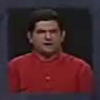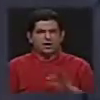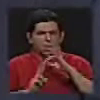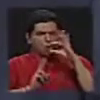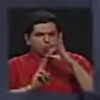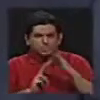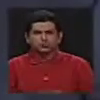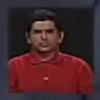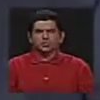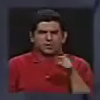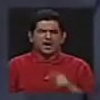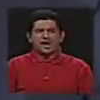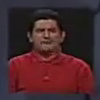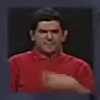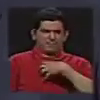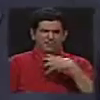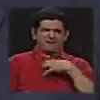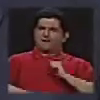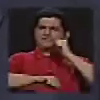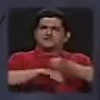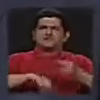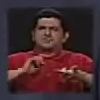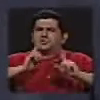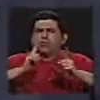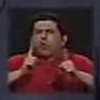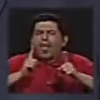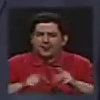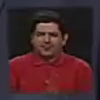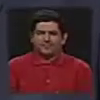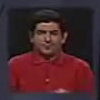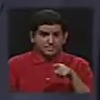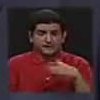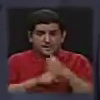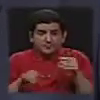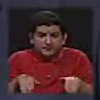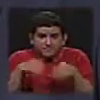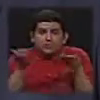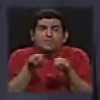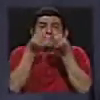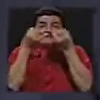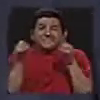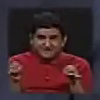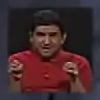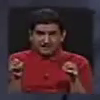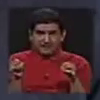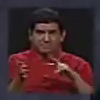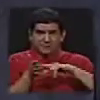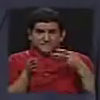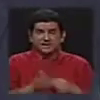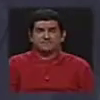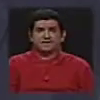vía para impugnarlo? Entonces, sí, ¿cuál debe ser? ¿Y cómo hacer eso además sin que se